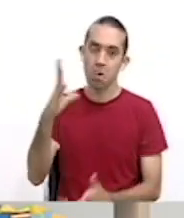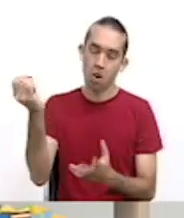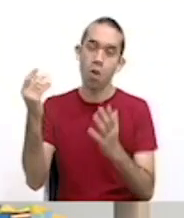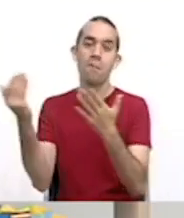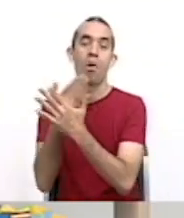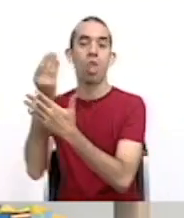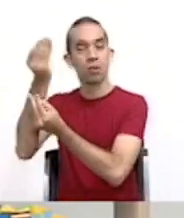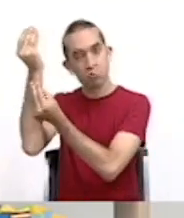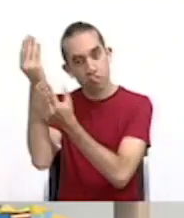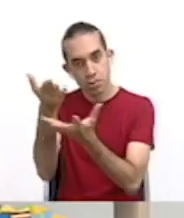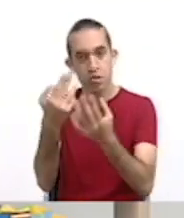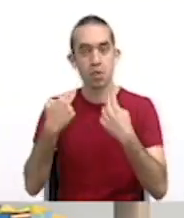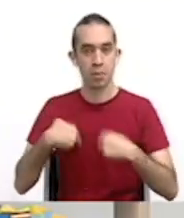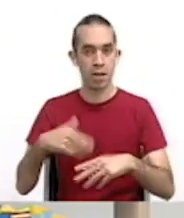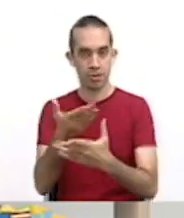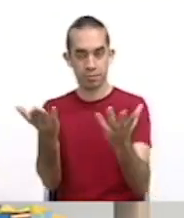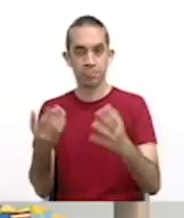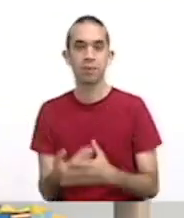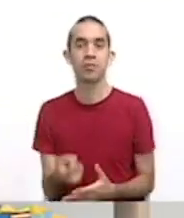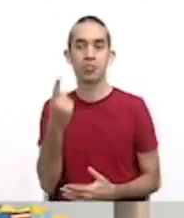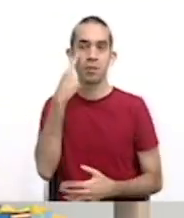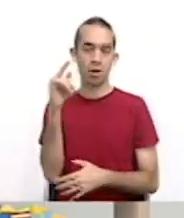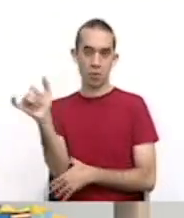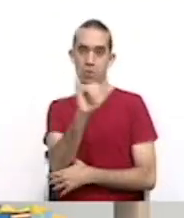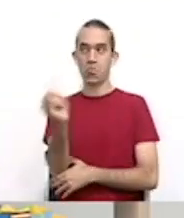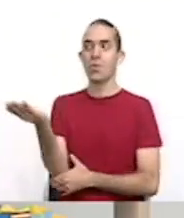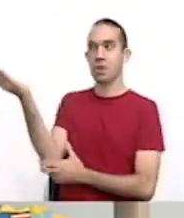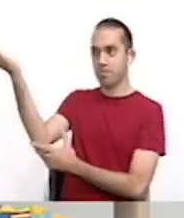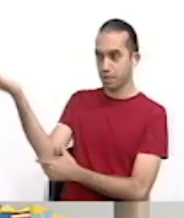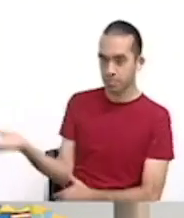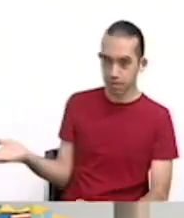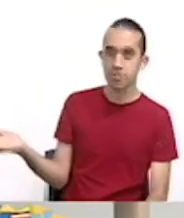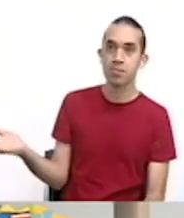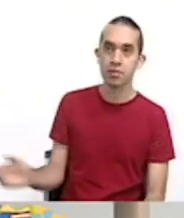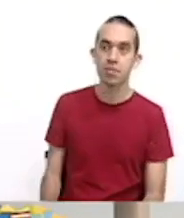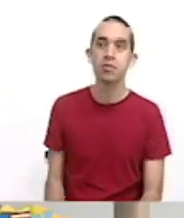encontrar las características que son idénticas a esta figura. Su estatura alta,